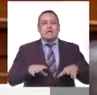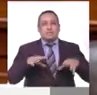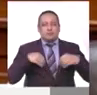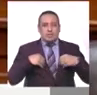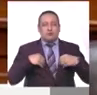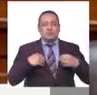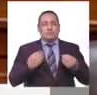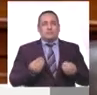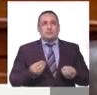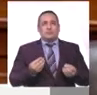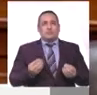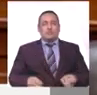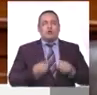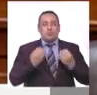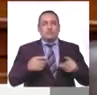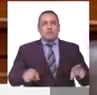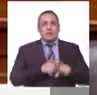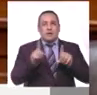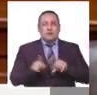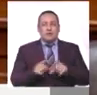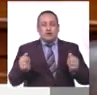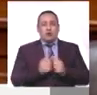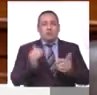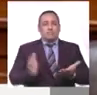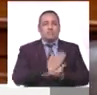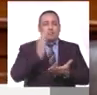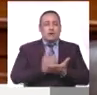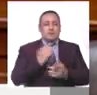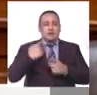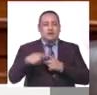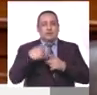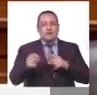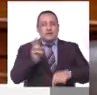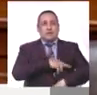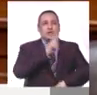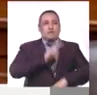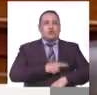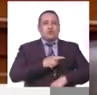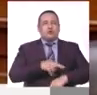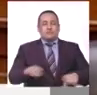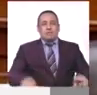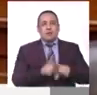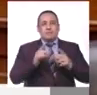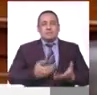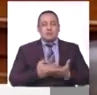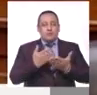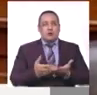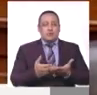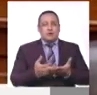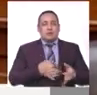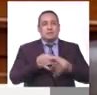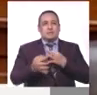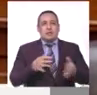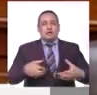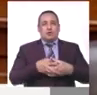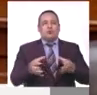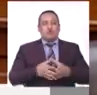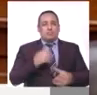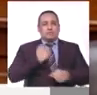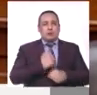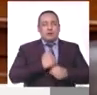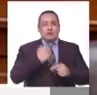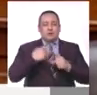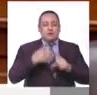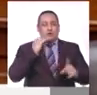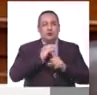reconociendo también la crítica situación de esta región, se plantea que de ejecutarse el